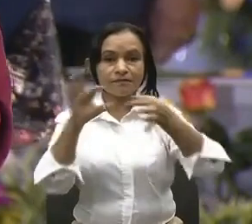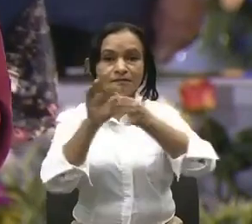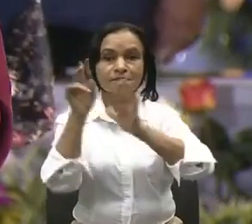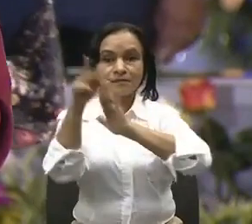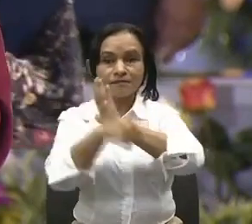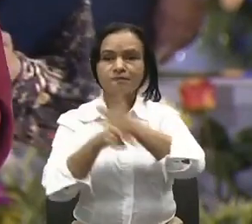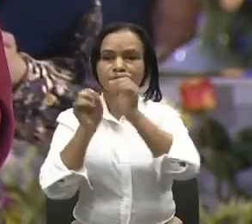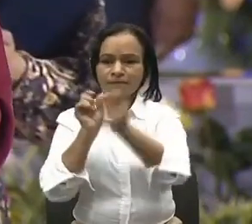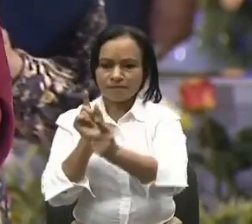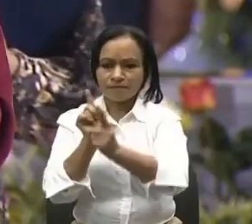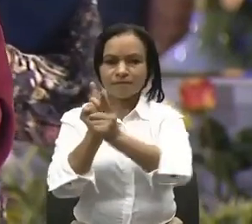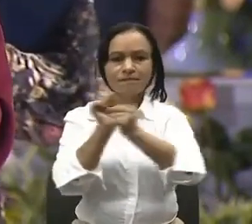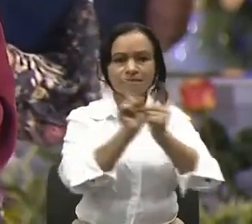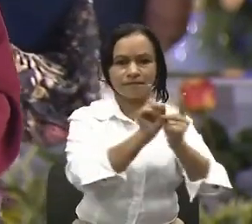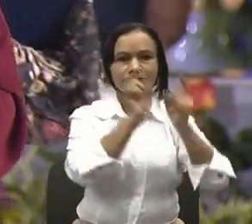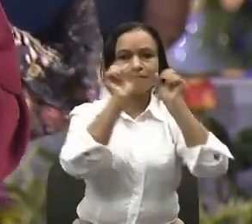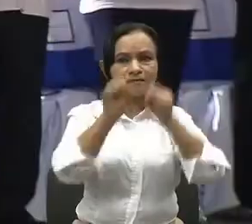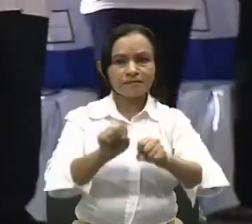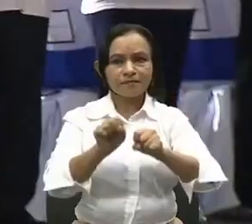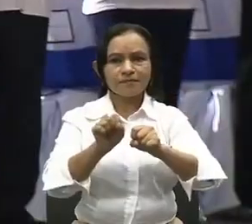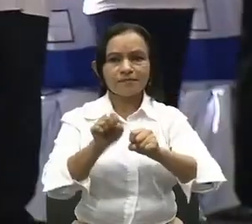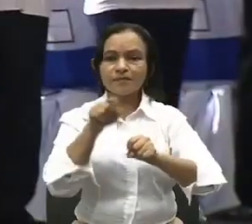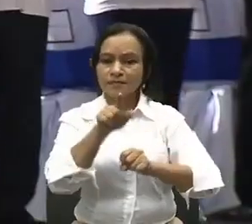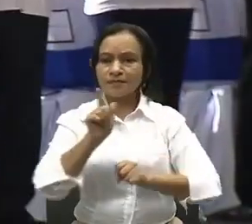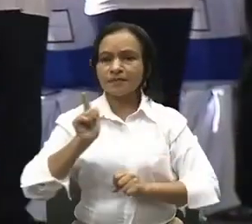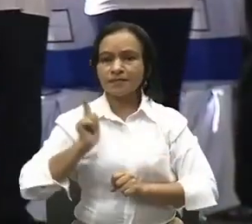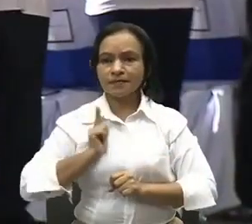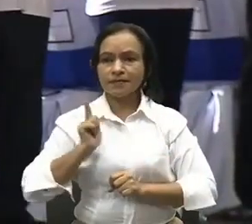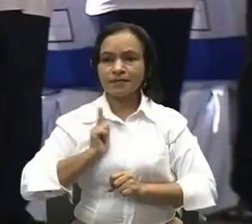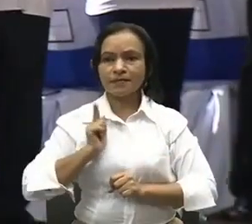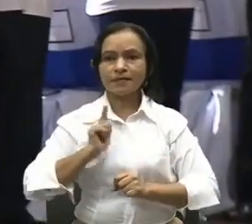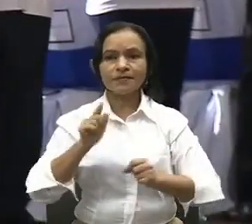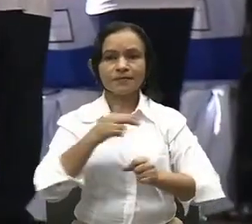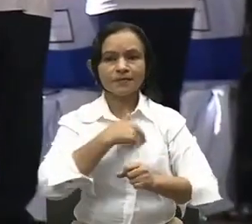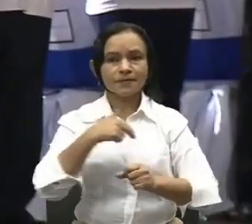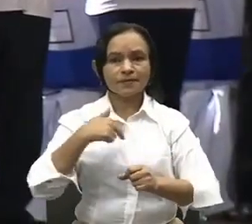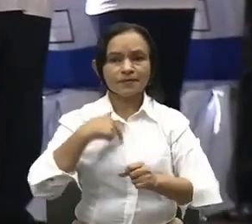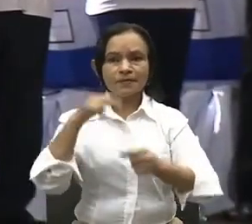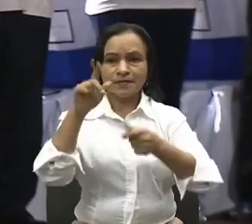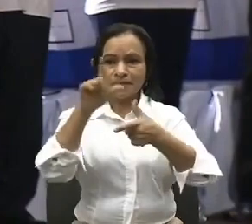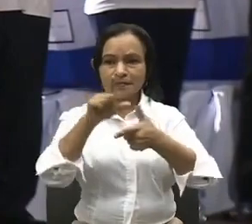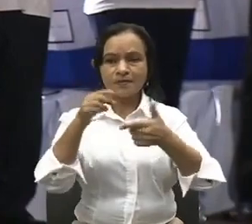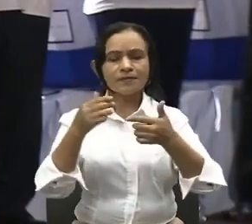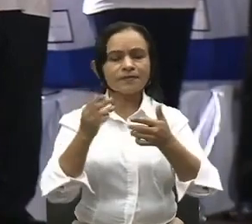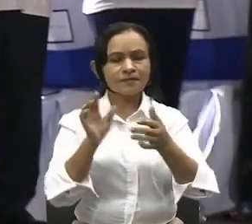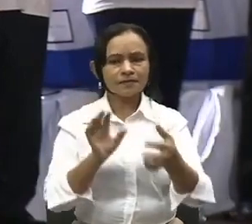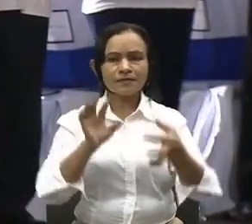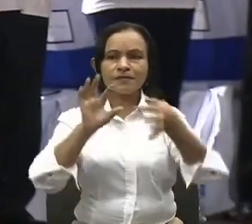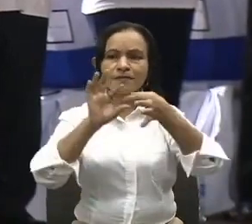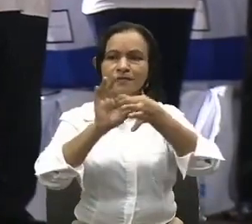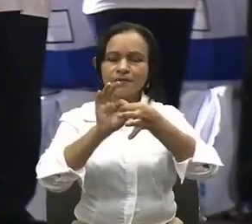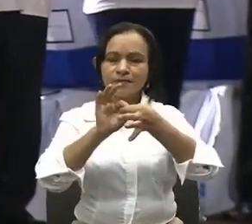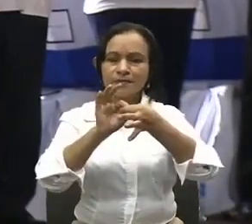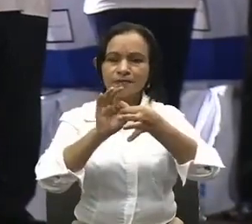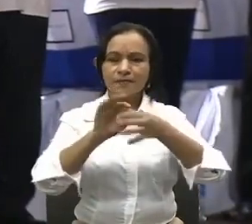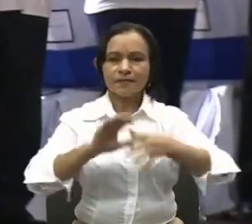Logramos encontrarnos. Y ahí estamos, en la comunidad de Estados latinoamericanos y caribeños.